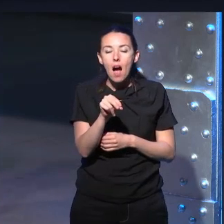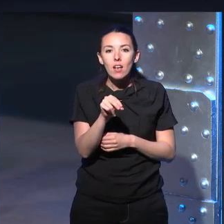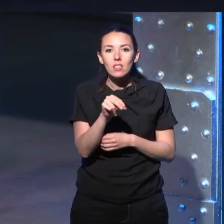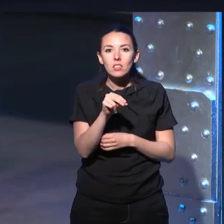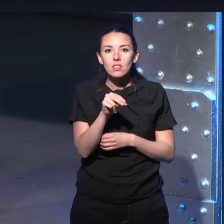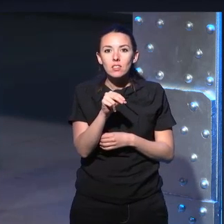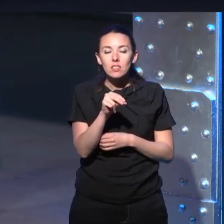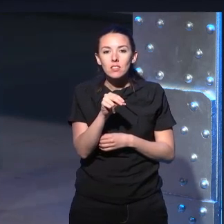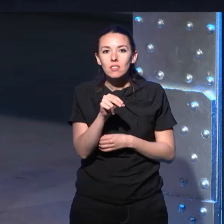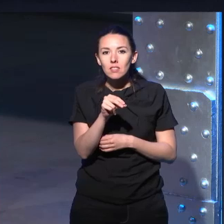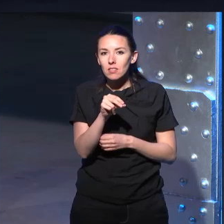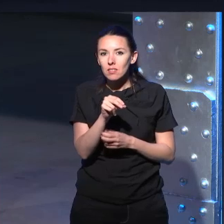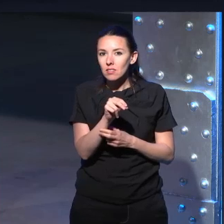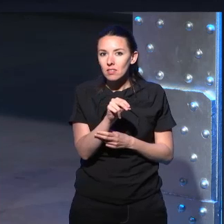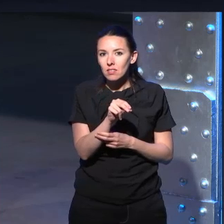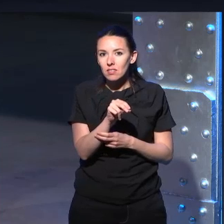con